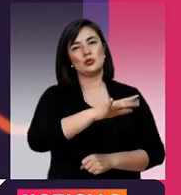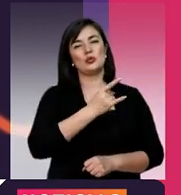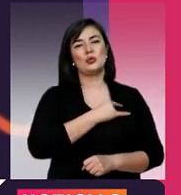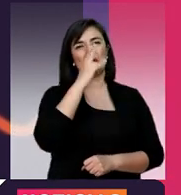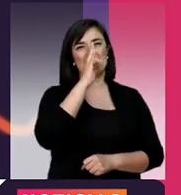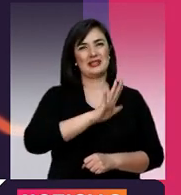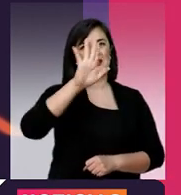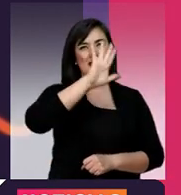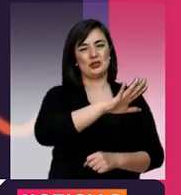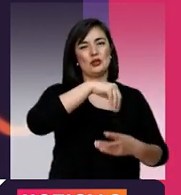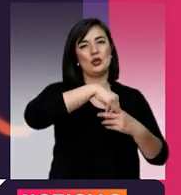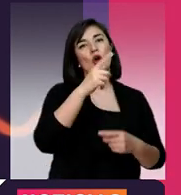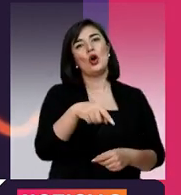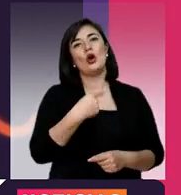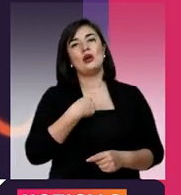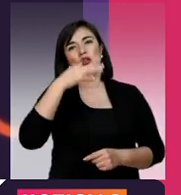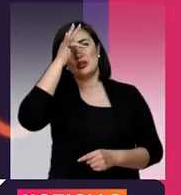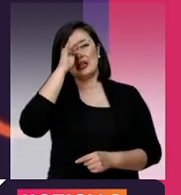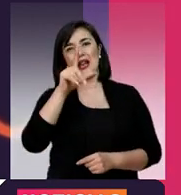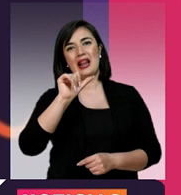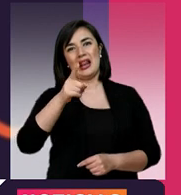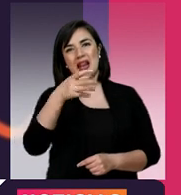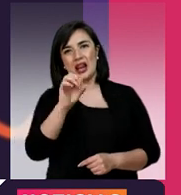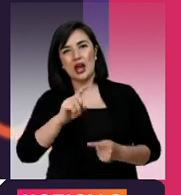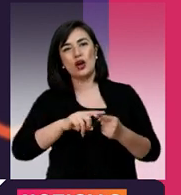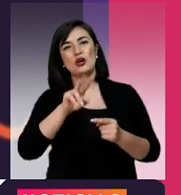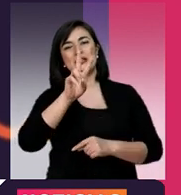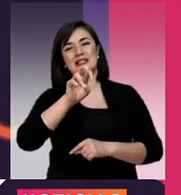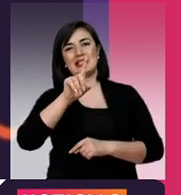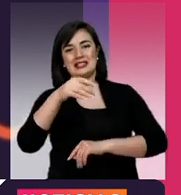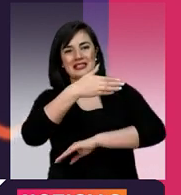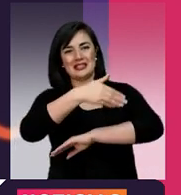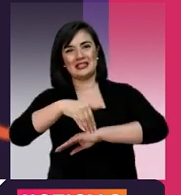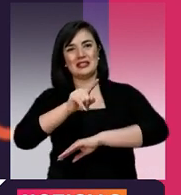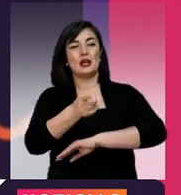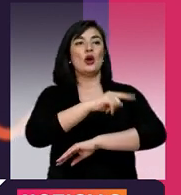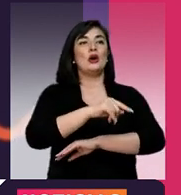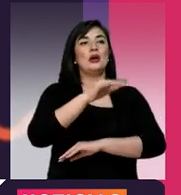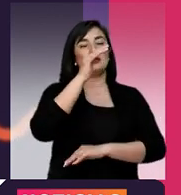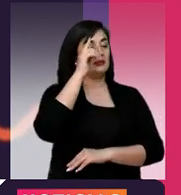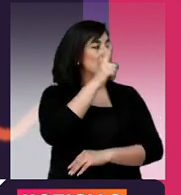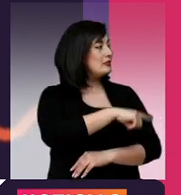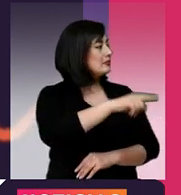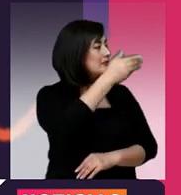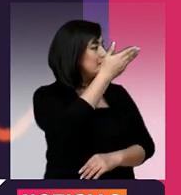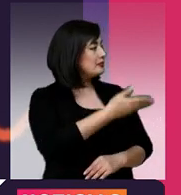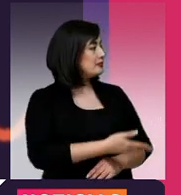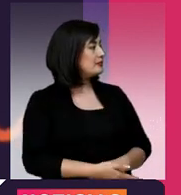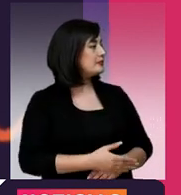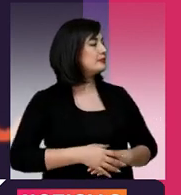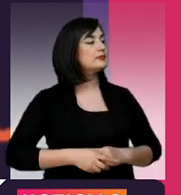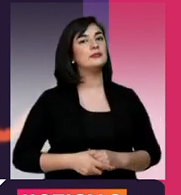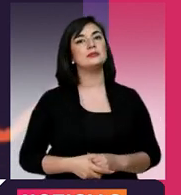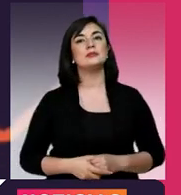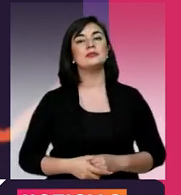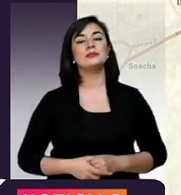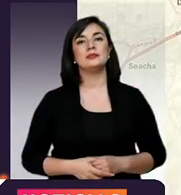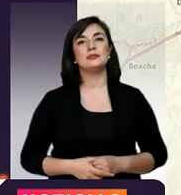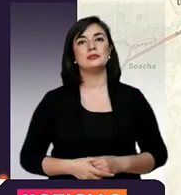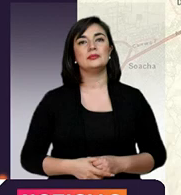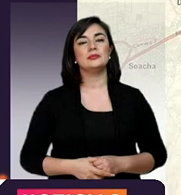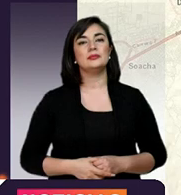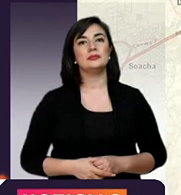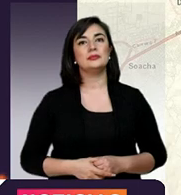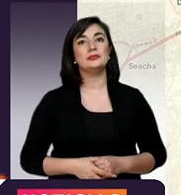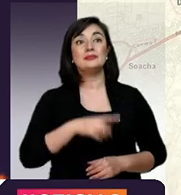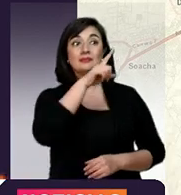Colombia, Clínica Nueva El Lago, sede calle 76, Clínica de la Mujer, Fundación Shayo y la Clínica de la Colina. En